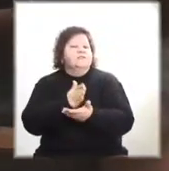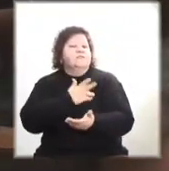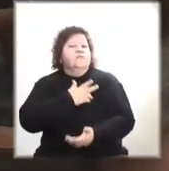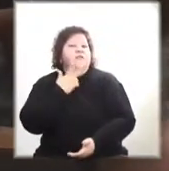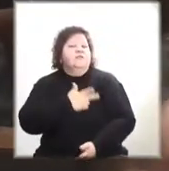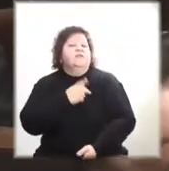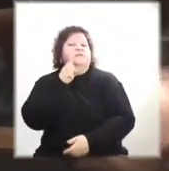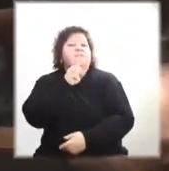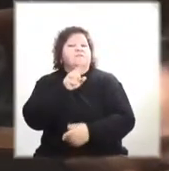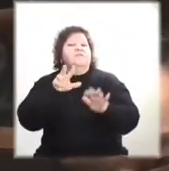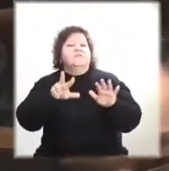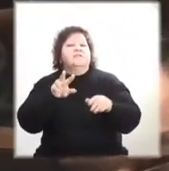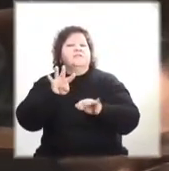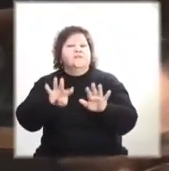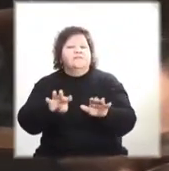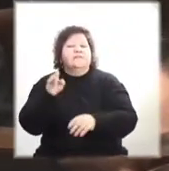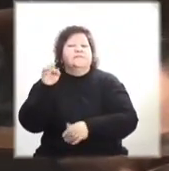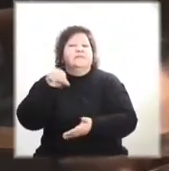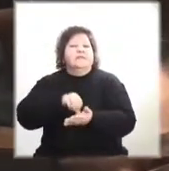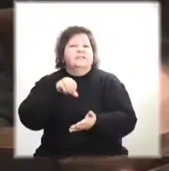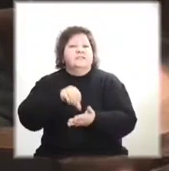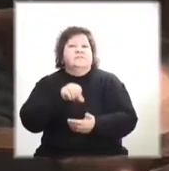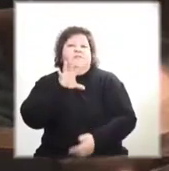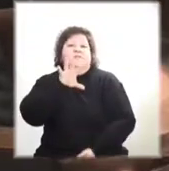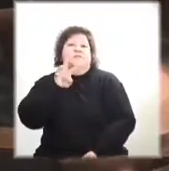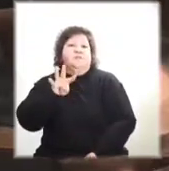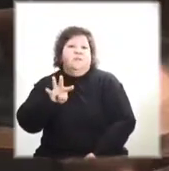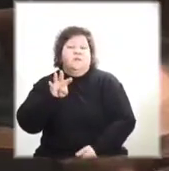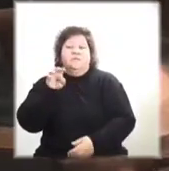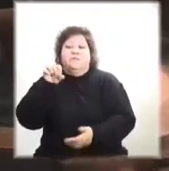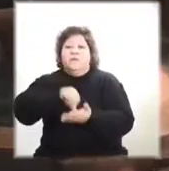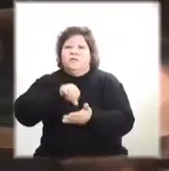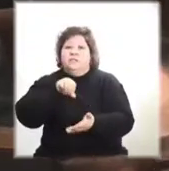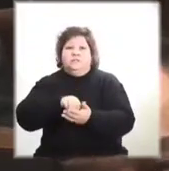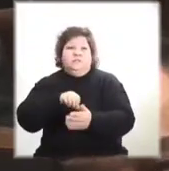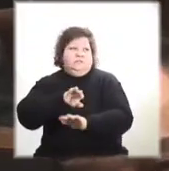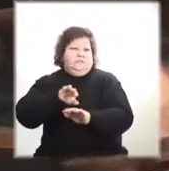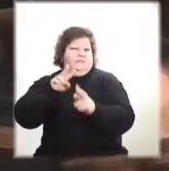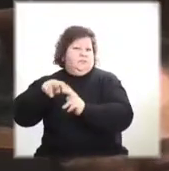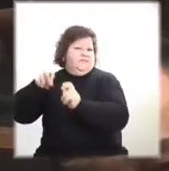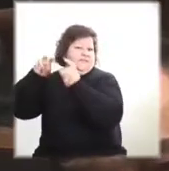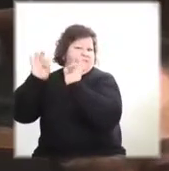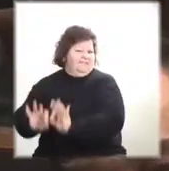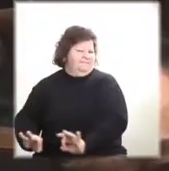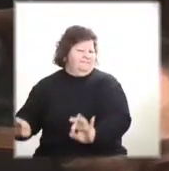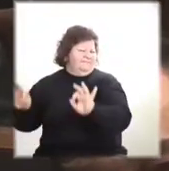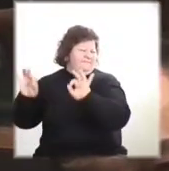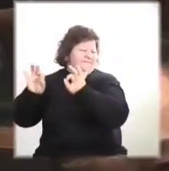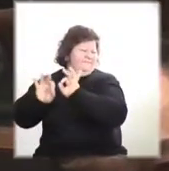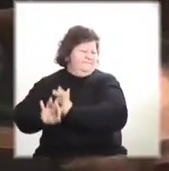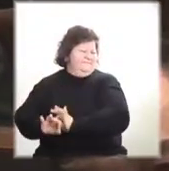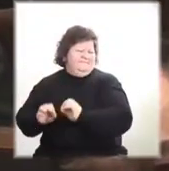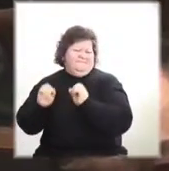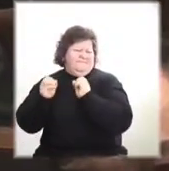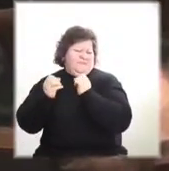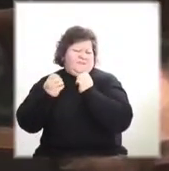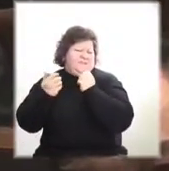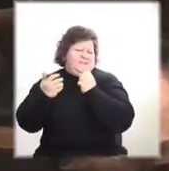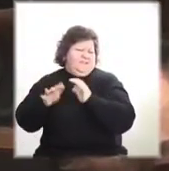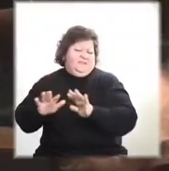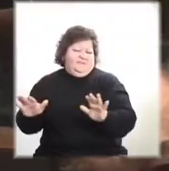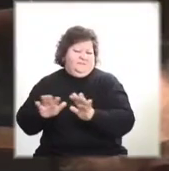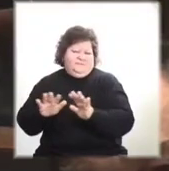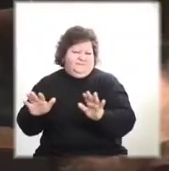139. Es decir, que hay 54 países que los descarta de una, porque no vale la pena ni ir a hacerle una inspección.